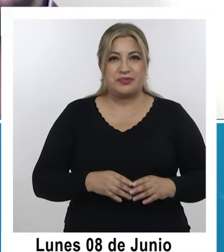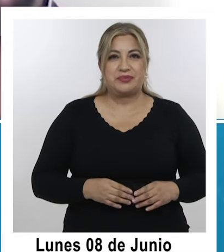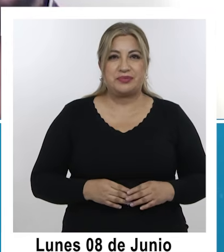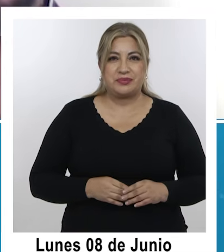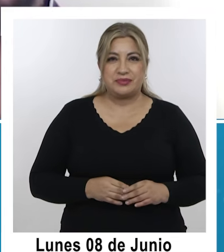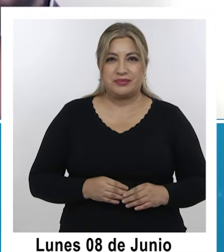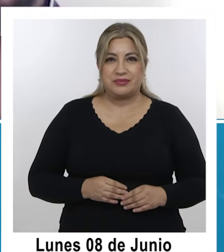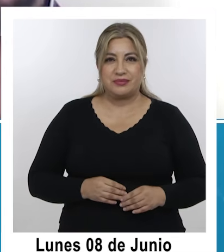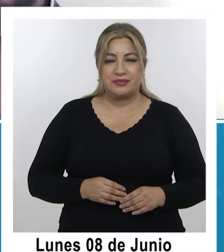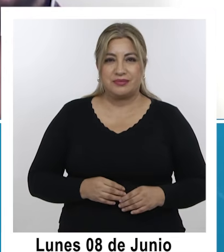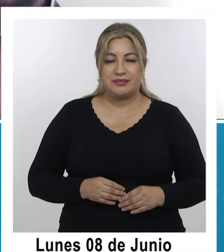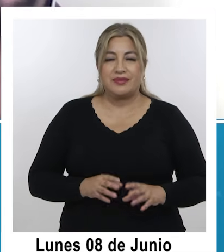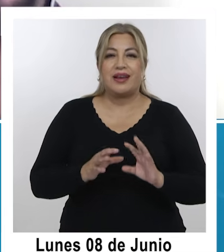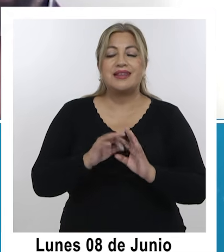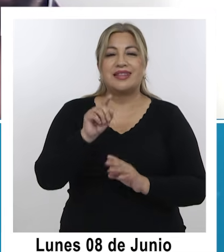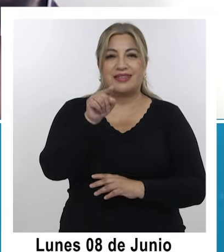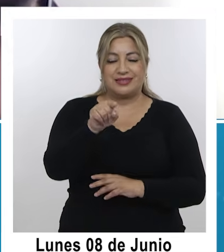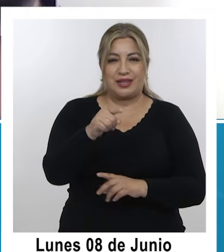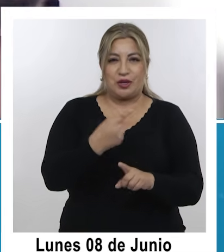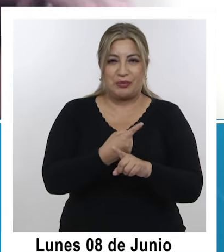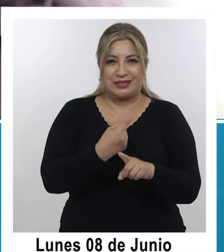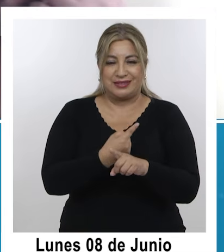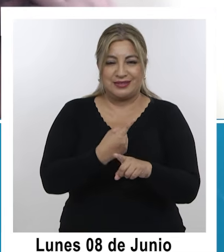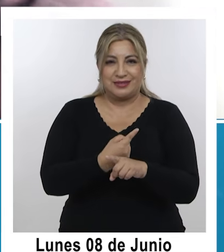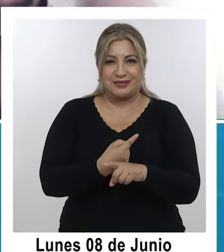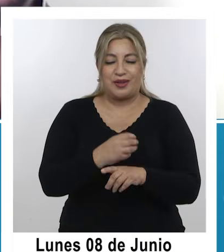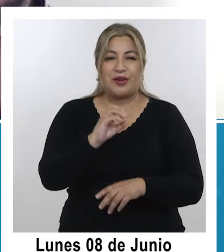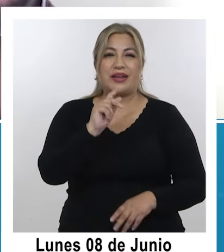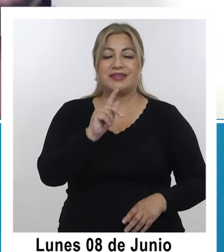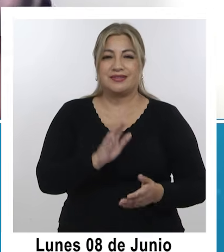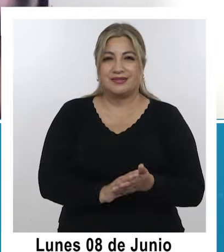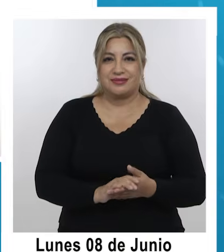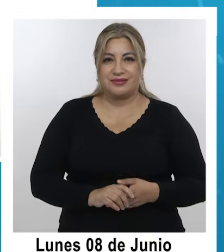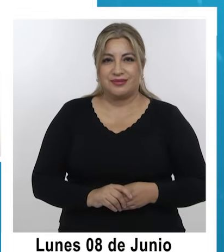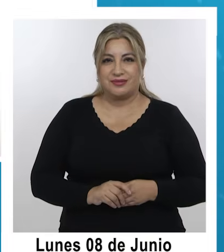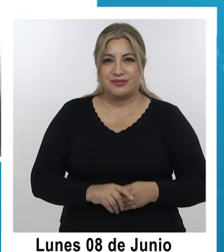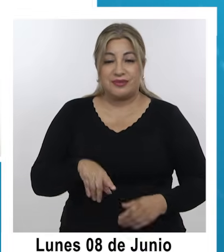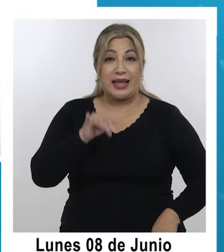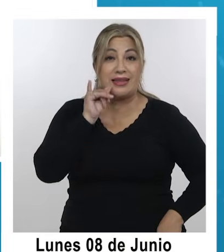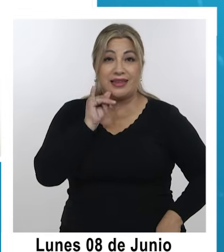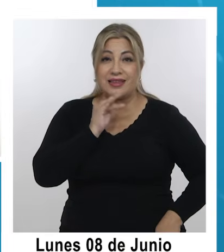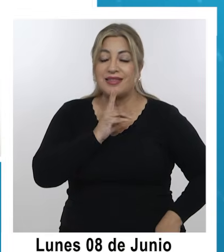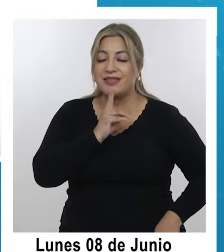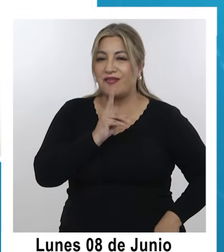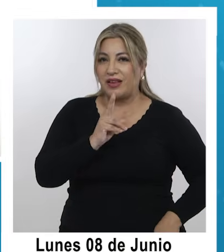nosotros. Gracias a ti por esta conversación. Ok, gracias.